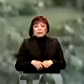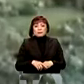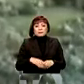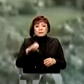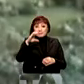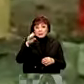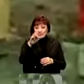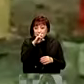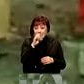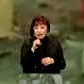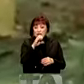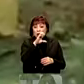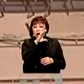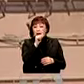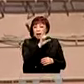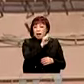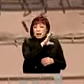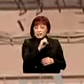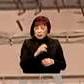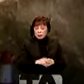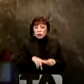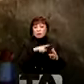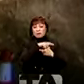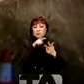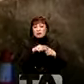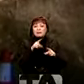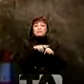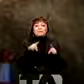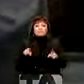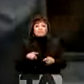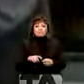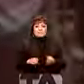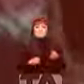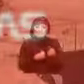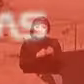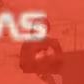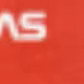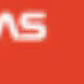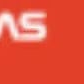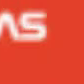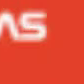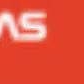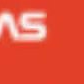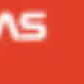Casco, Río Falso y Cristal. En Quito, Daniela Valencia, 24 horas.